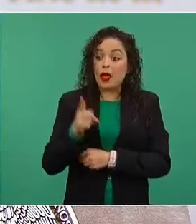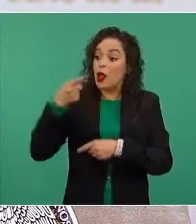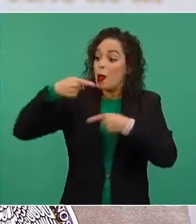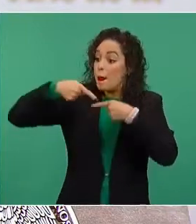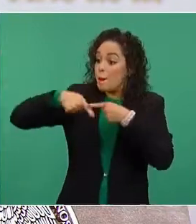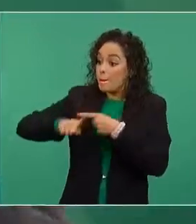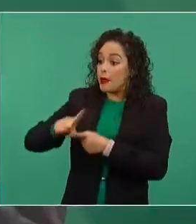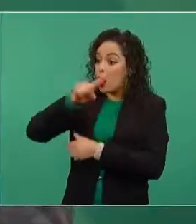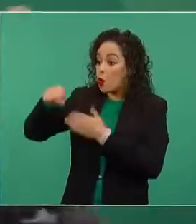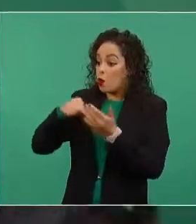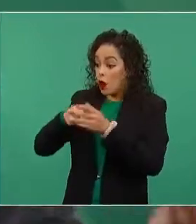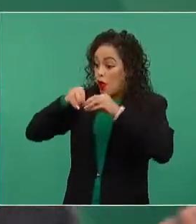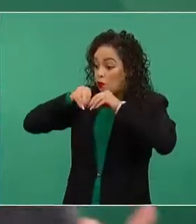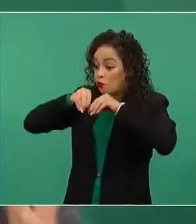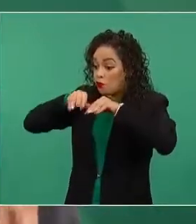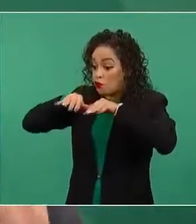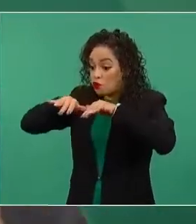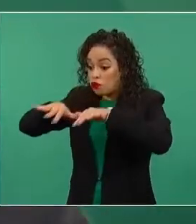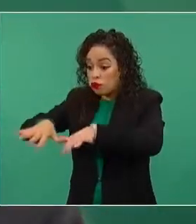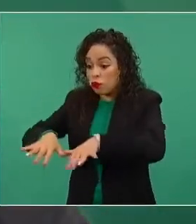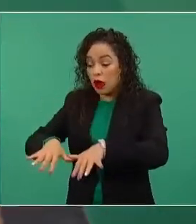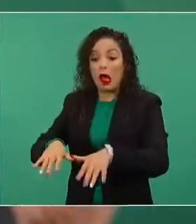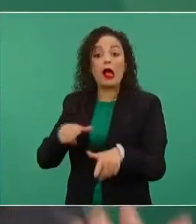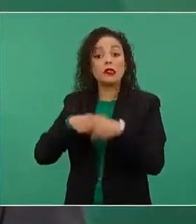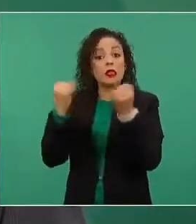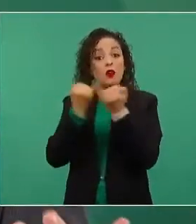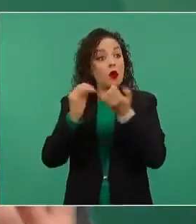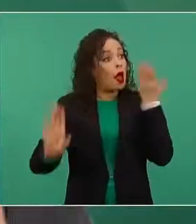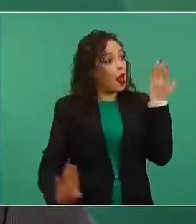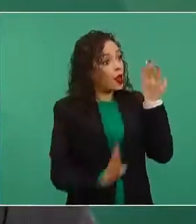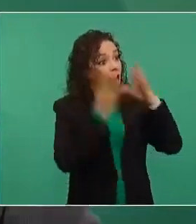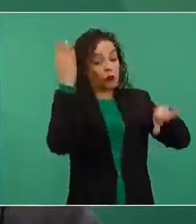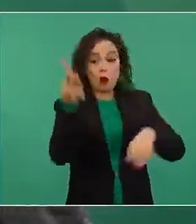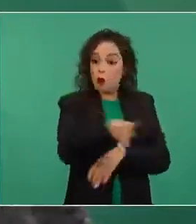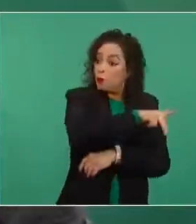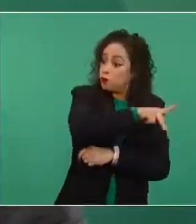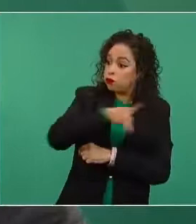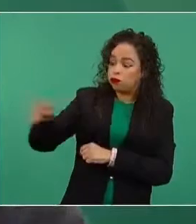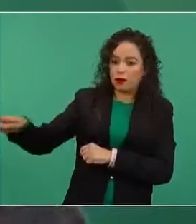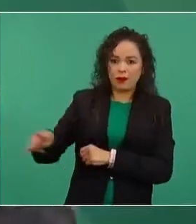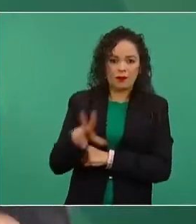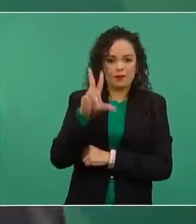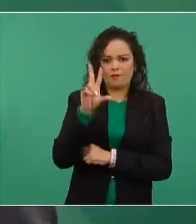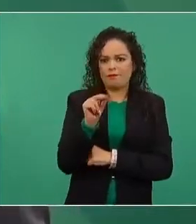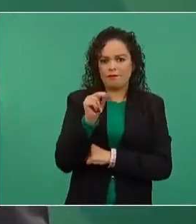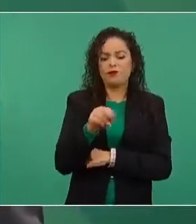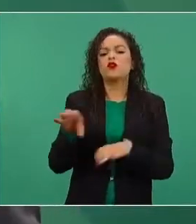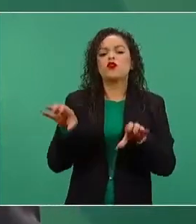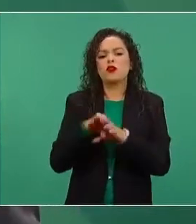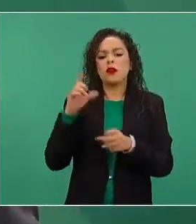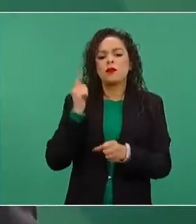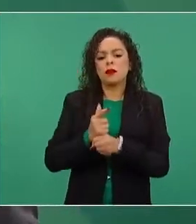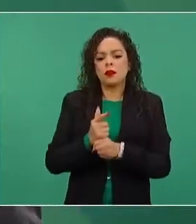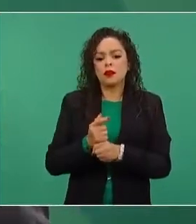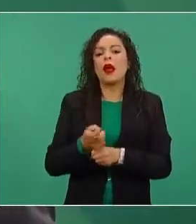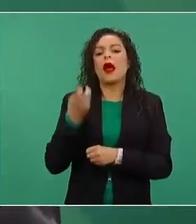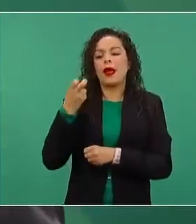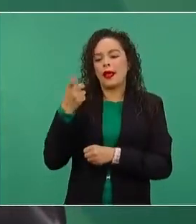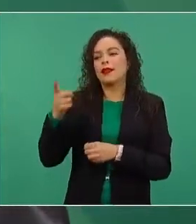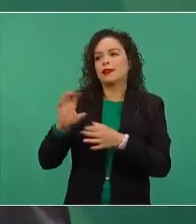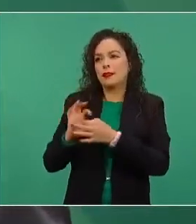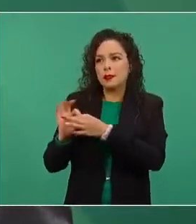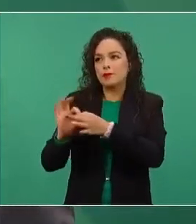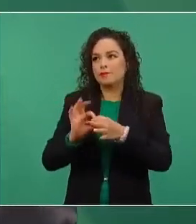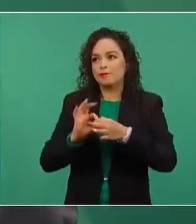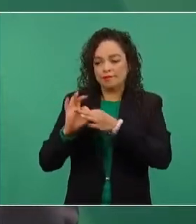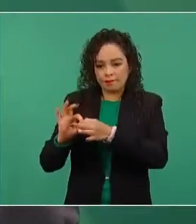un lugar se sigue como una ola todo el mundo en forma uniforme. Y eso se ve en la asincronía que hay en ese sentido. Respecto